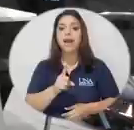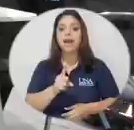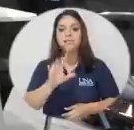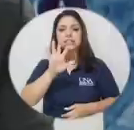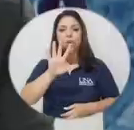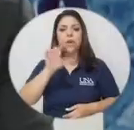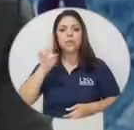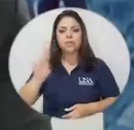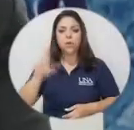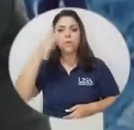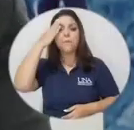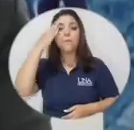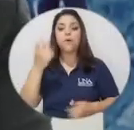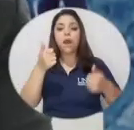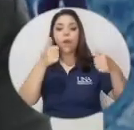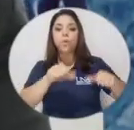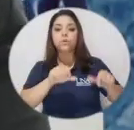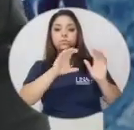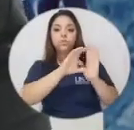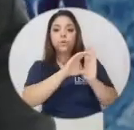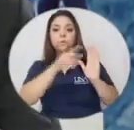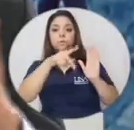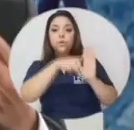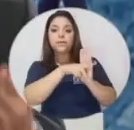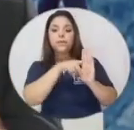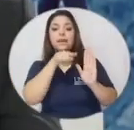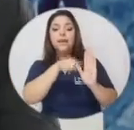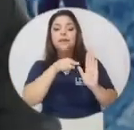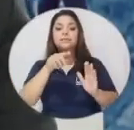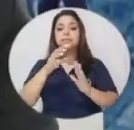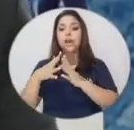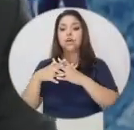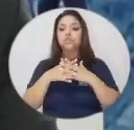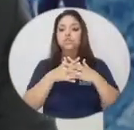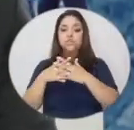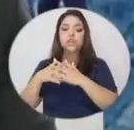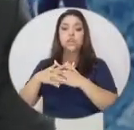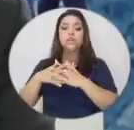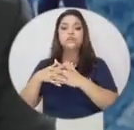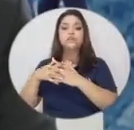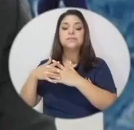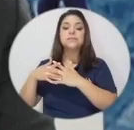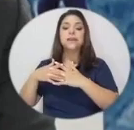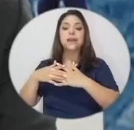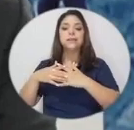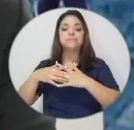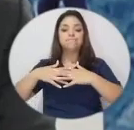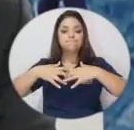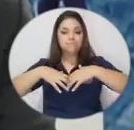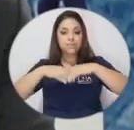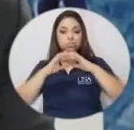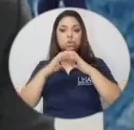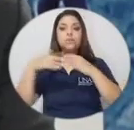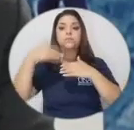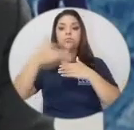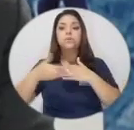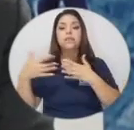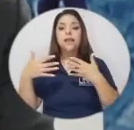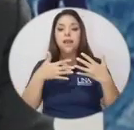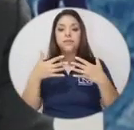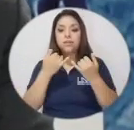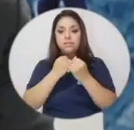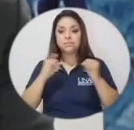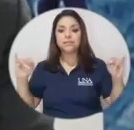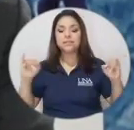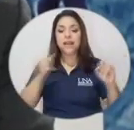elecciones porque de acuerdo con la Constitución de los Estados Unidos, heredada de la Guerra de Independencia, cada estado realiza su propia